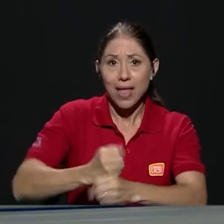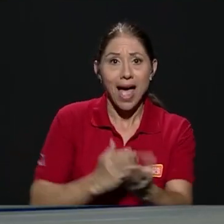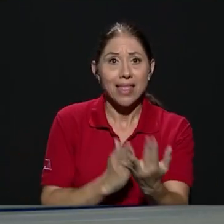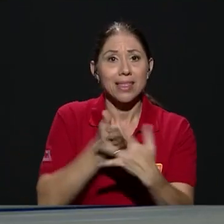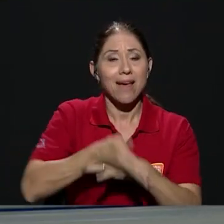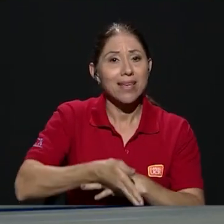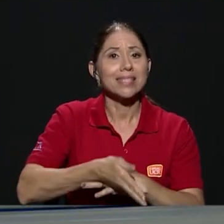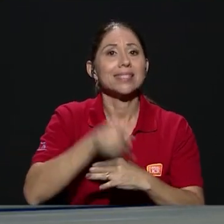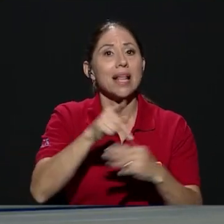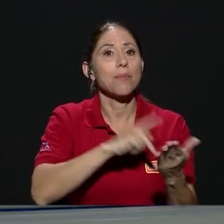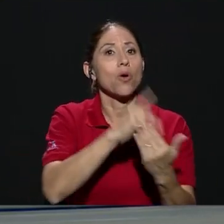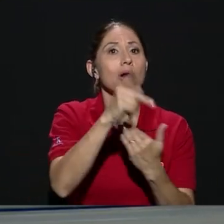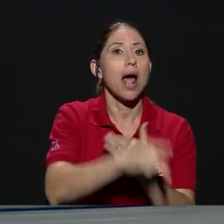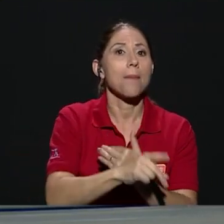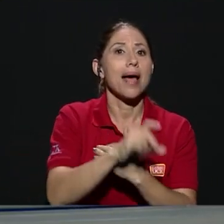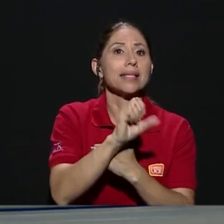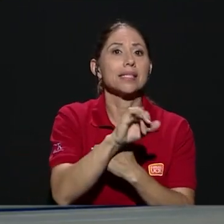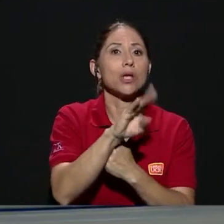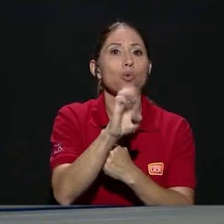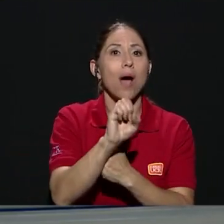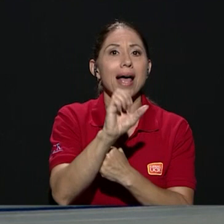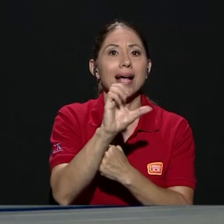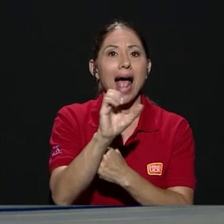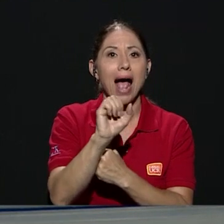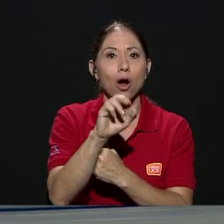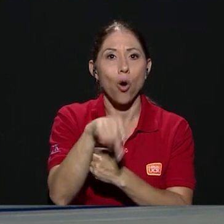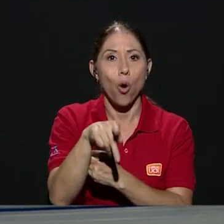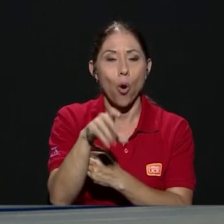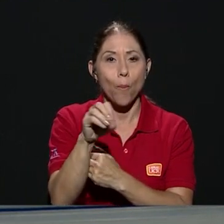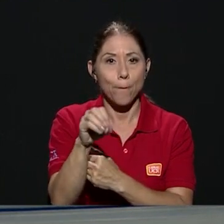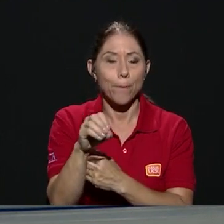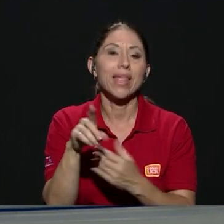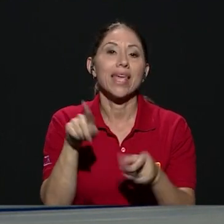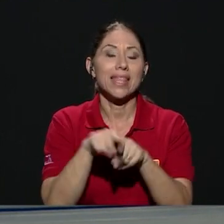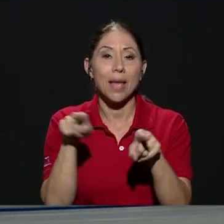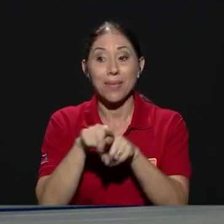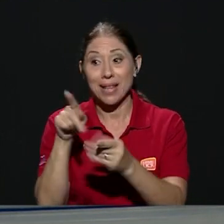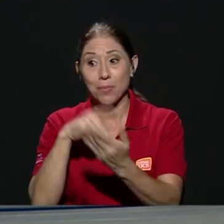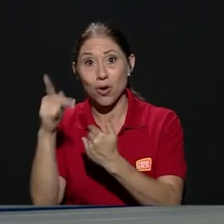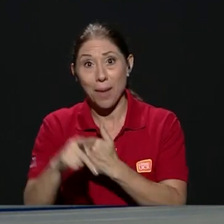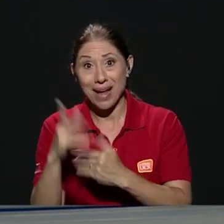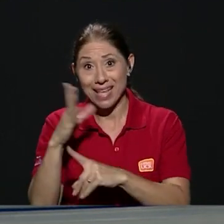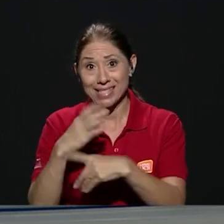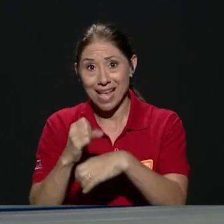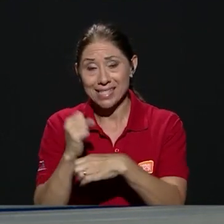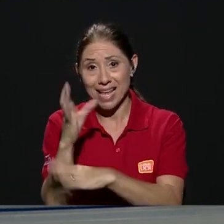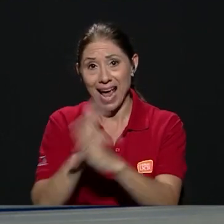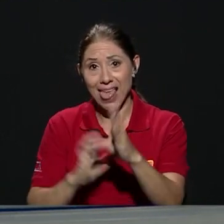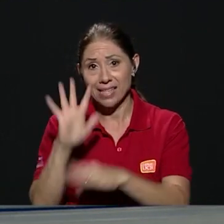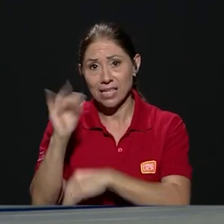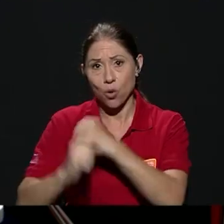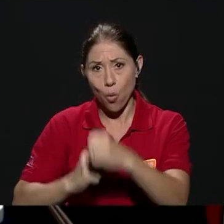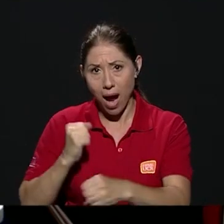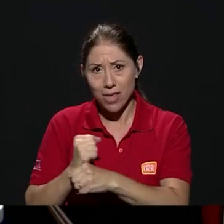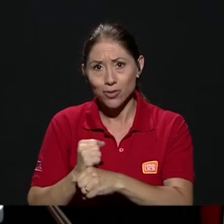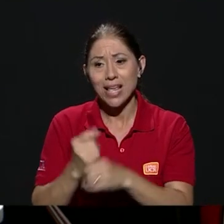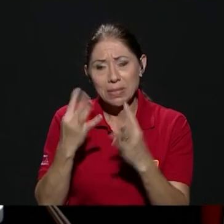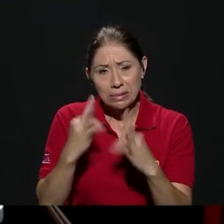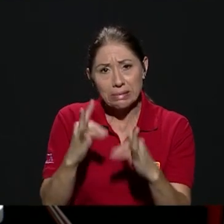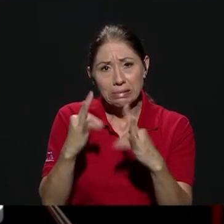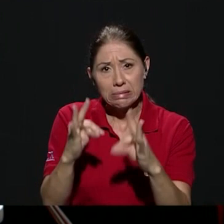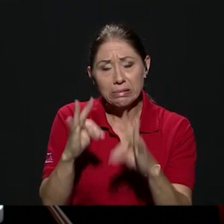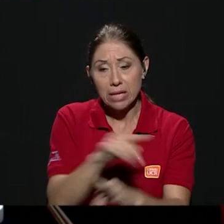programa de Ciguapacó y el plan quinquenal hemos potenciado más las acciones afirmativas a la población. Yo quisiera mencionar